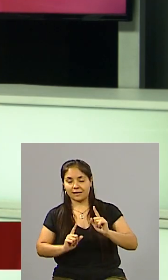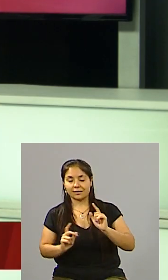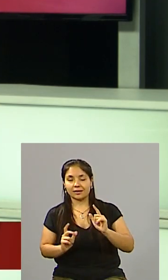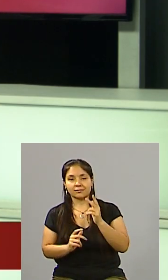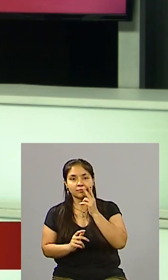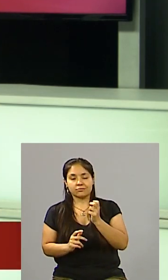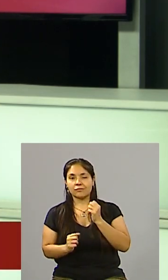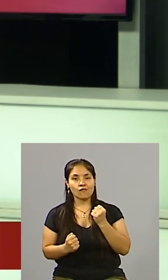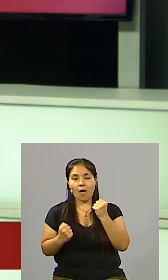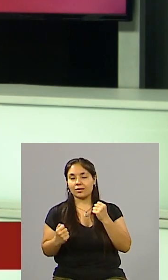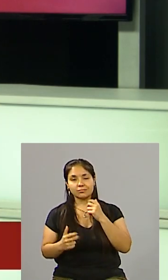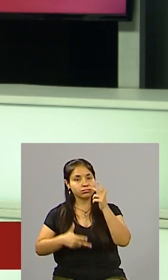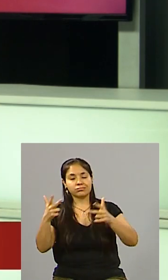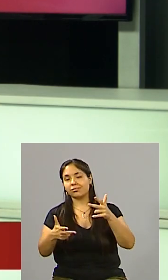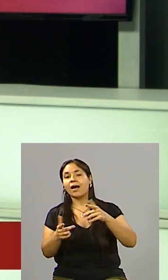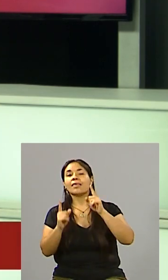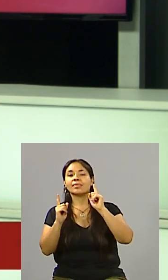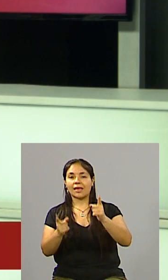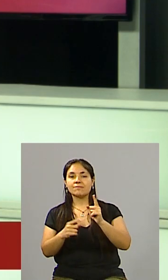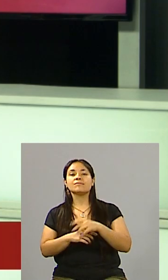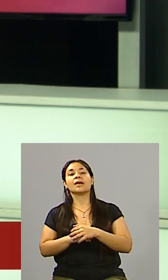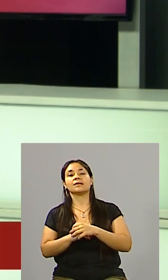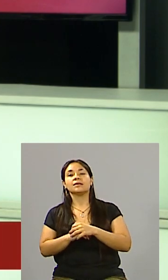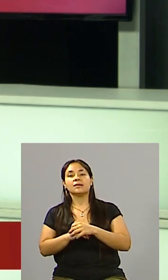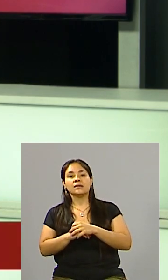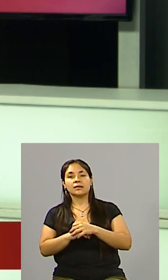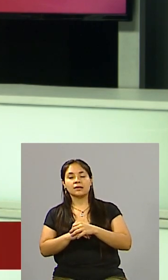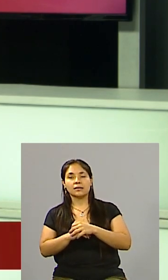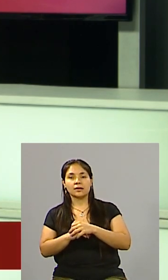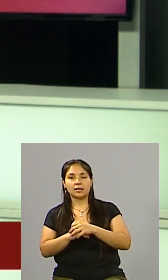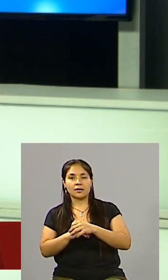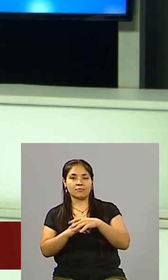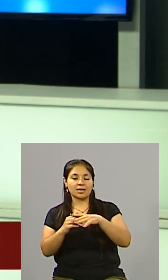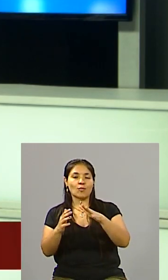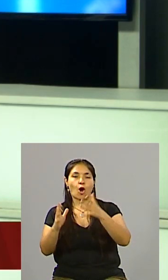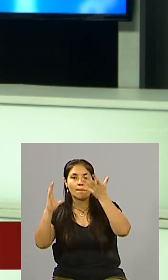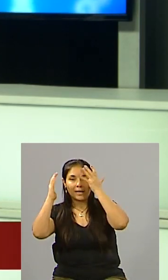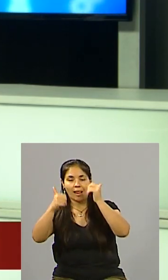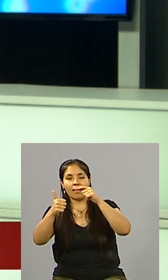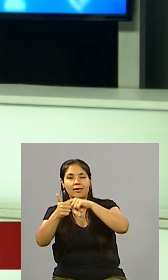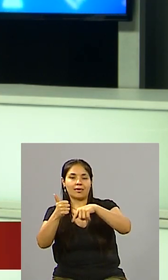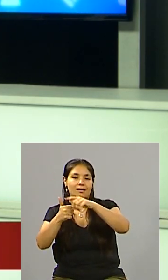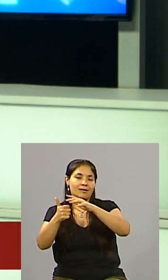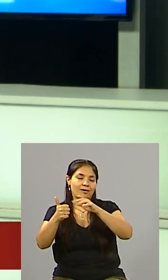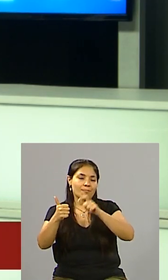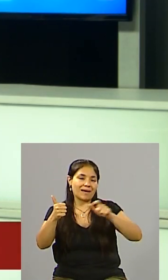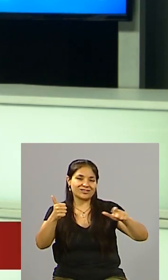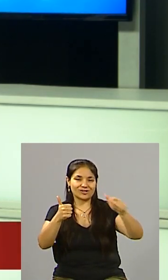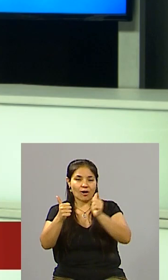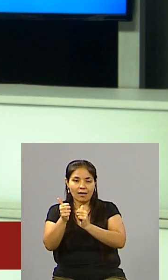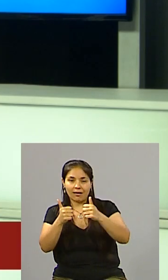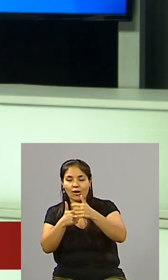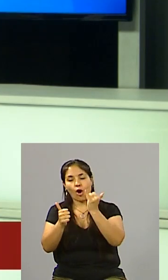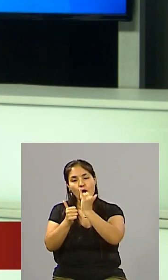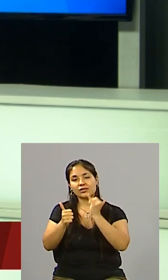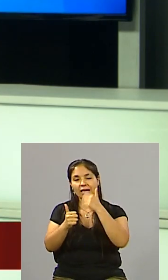evidentemente está tomando nota a partir de los consejos que llegan desde quienes están cerca de él. Bueno, vamos a hablar de este tema. También lo vamos a hablar